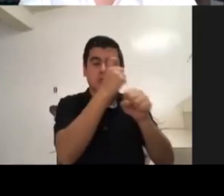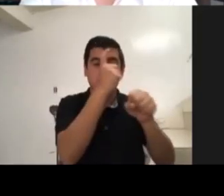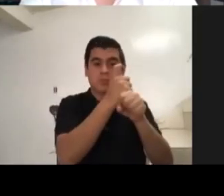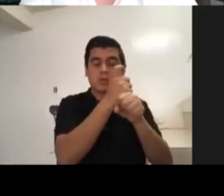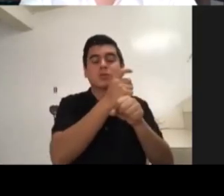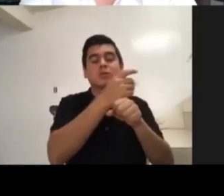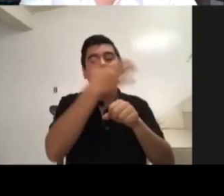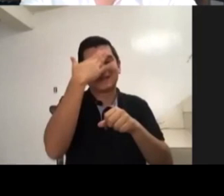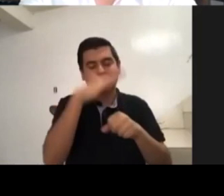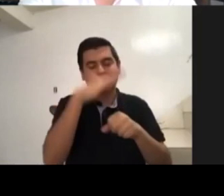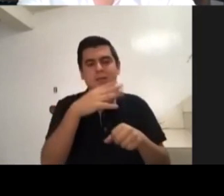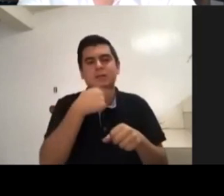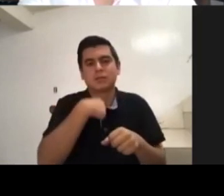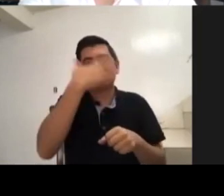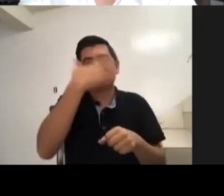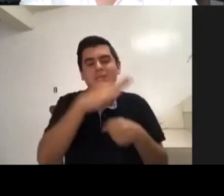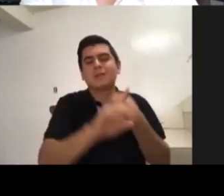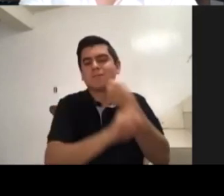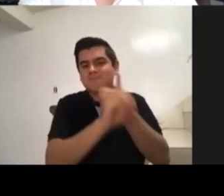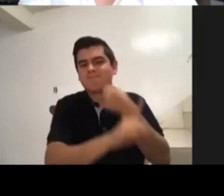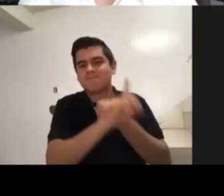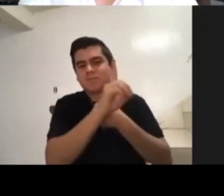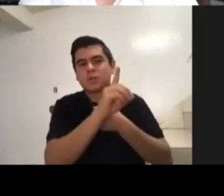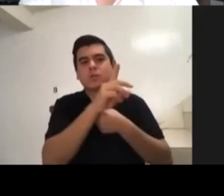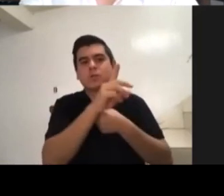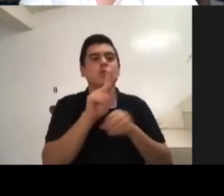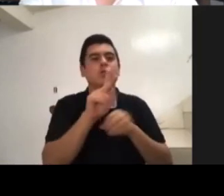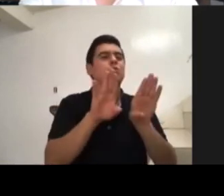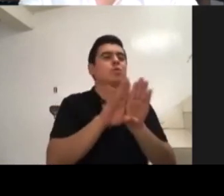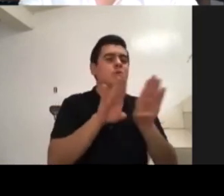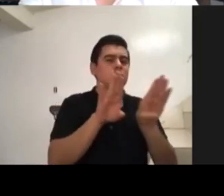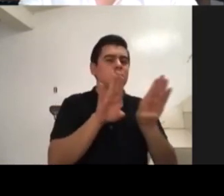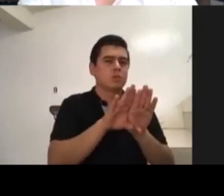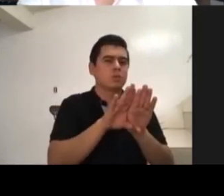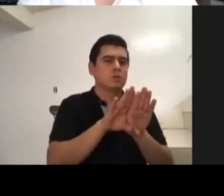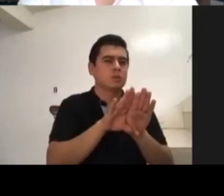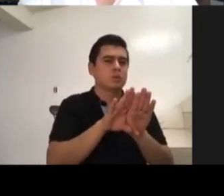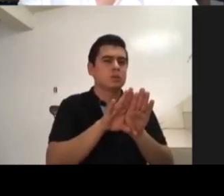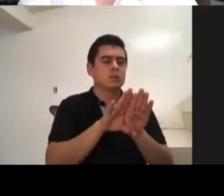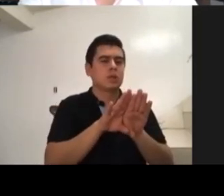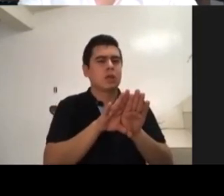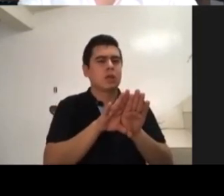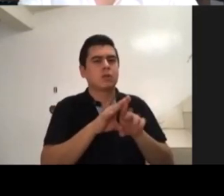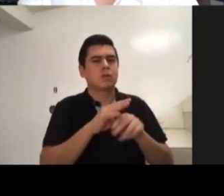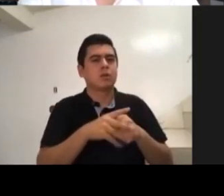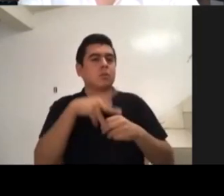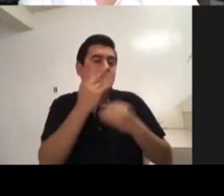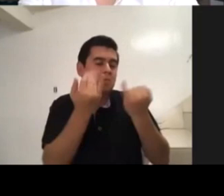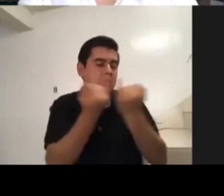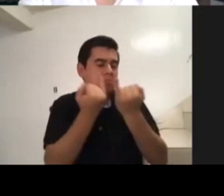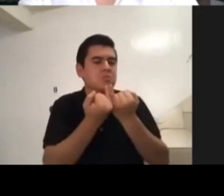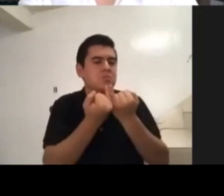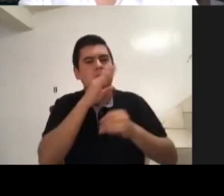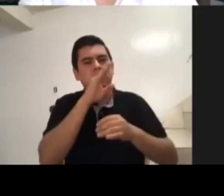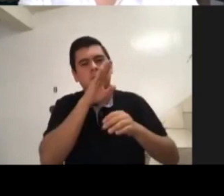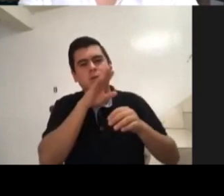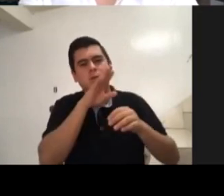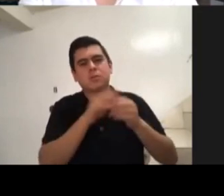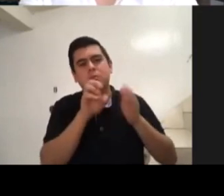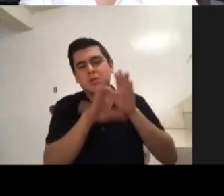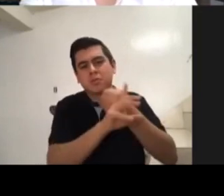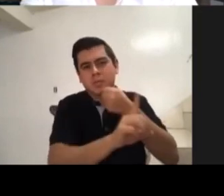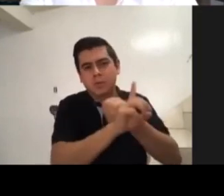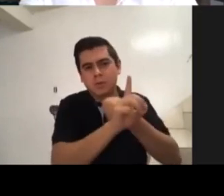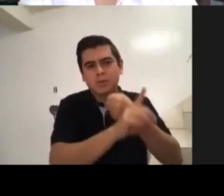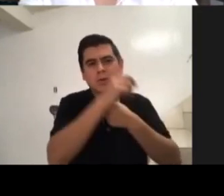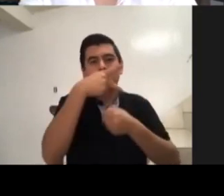problemática y que esta problemática tiene que ver, y con énfasis distintos, pero tiene que ver muchas veces con que hay